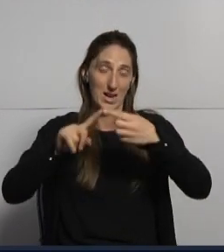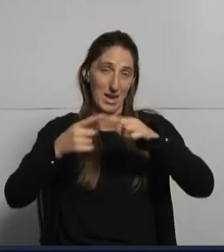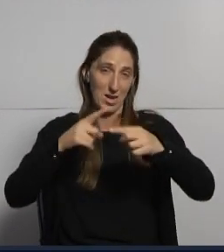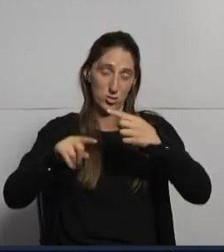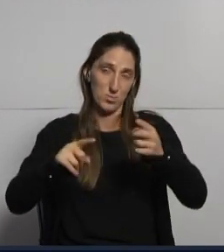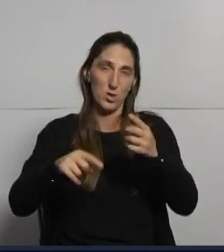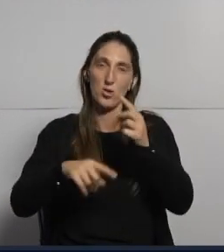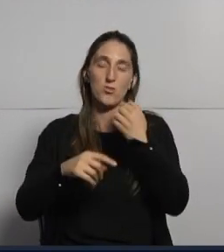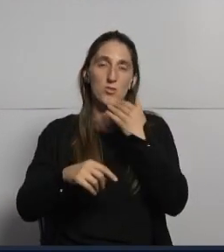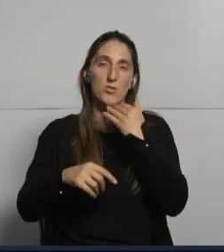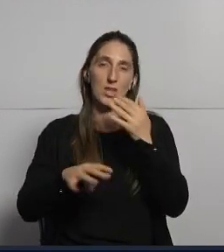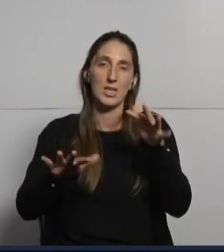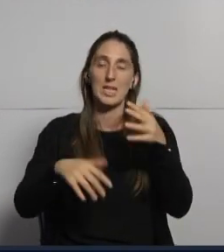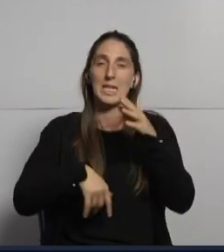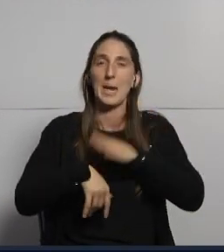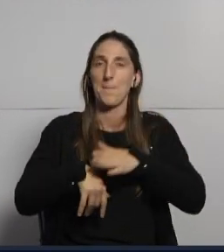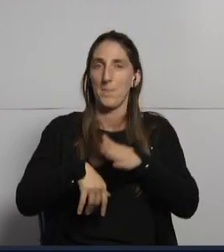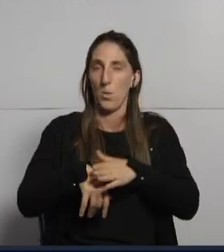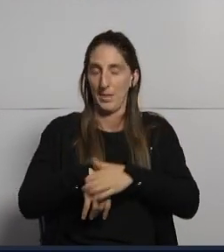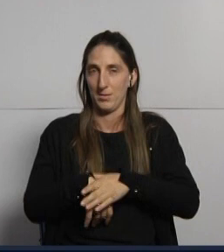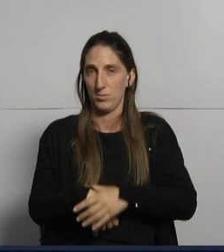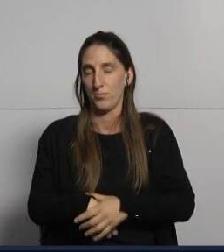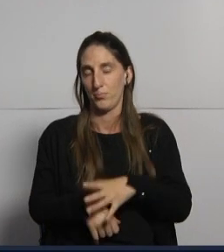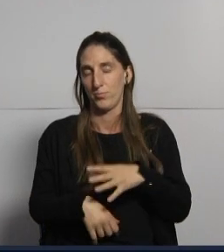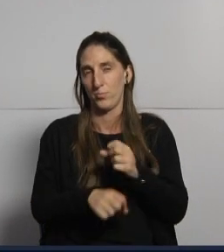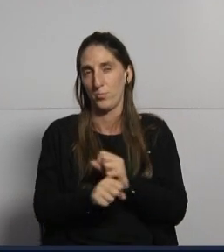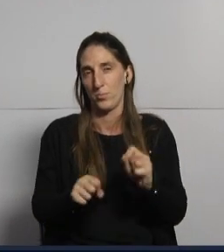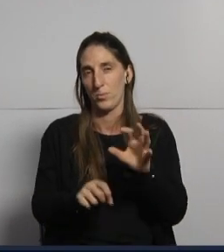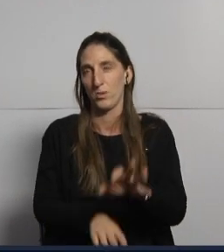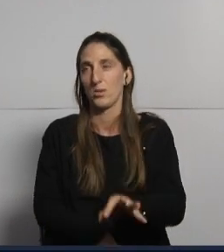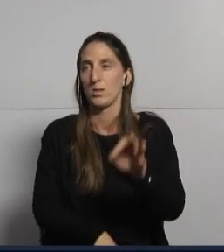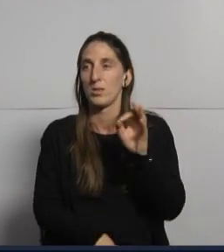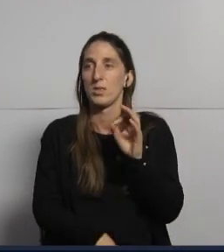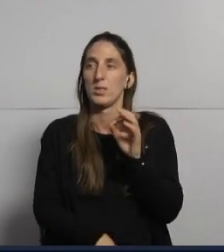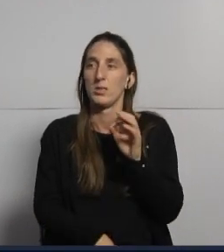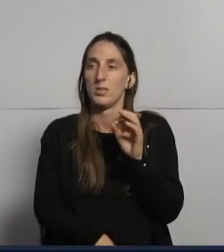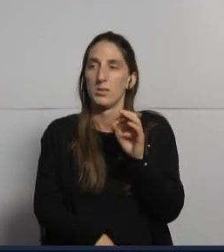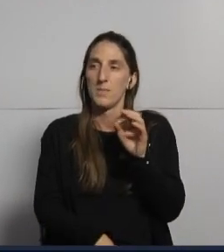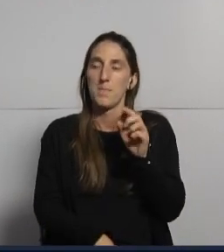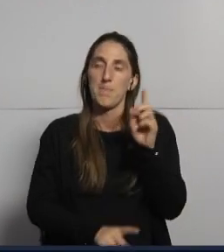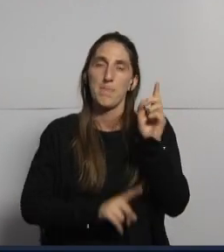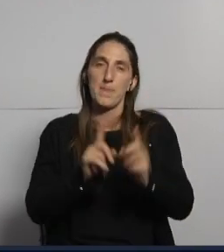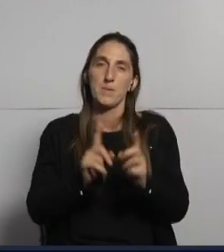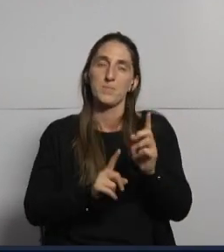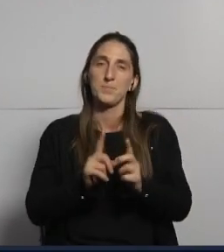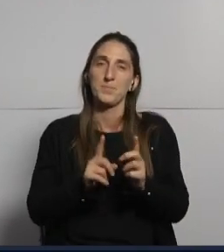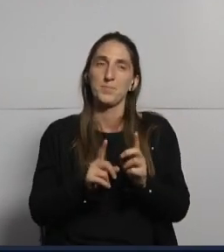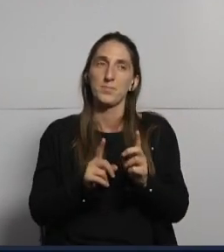cuándo fue que pasaron, ¿no? Entonces yo puedo elegir algunas de las entidades